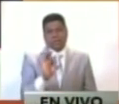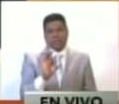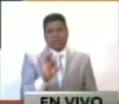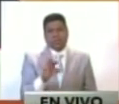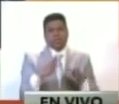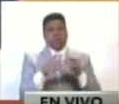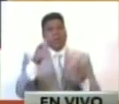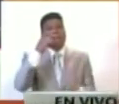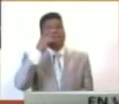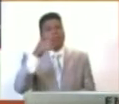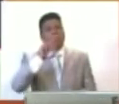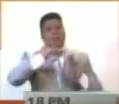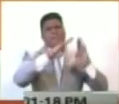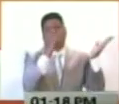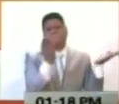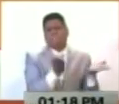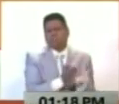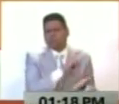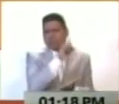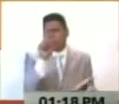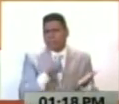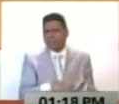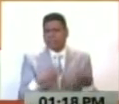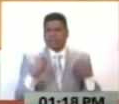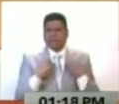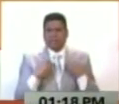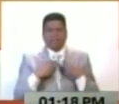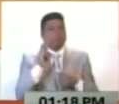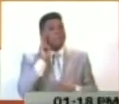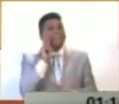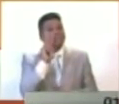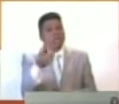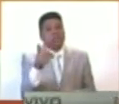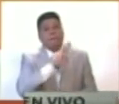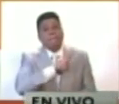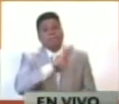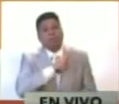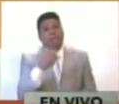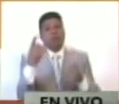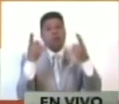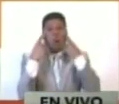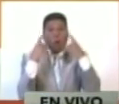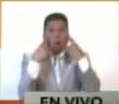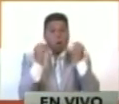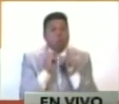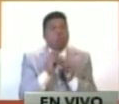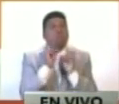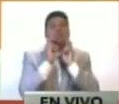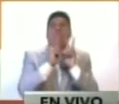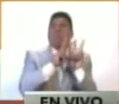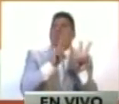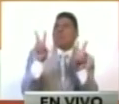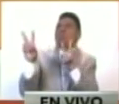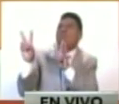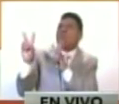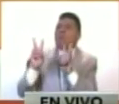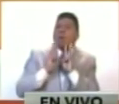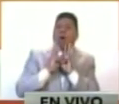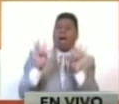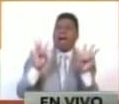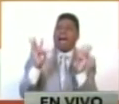Bueno, el mundo estuvo acá en Venezuela, viendo con sus ojos la realidad de nuestro país, viendo nuestras bellezas, viendo y